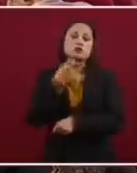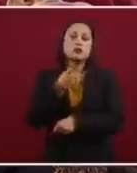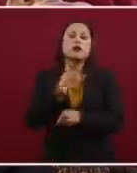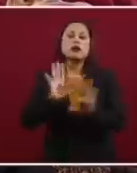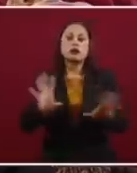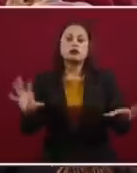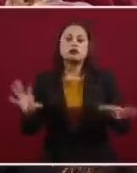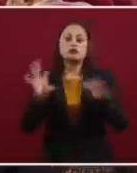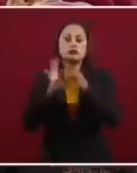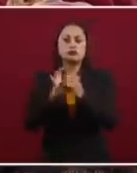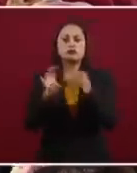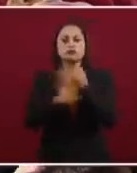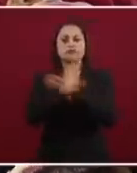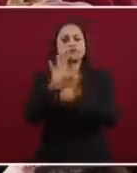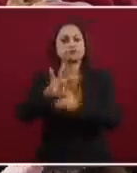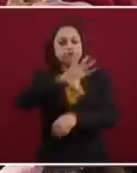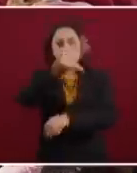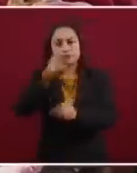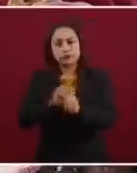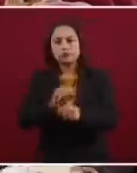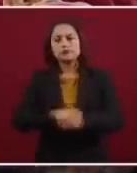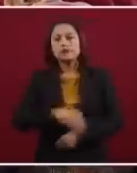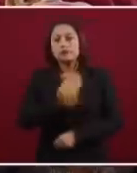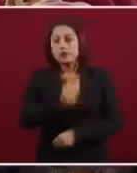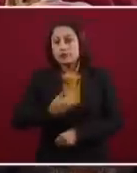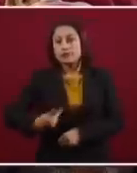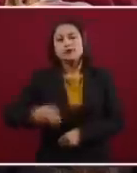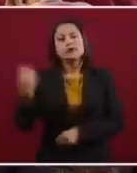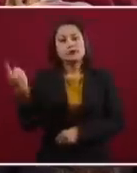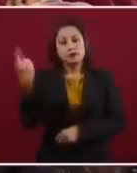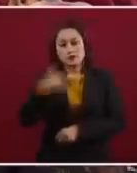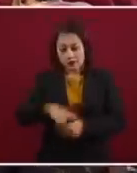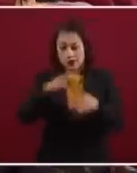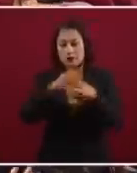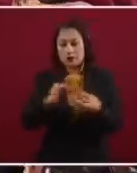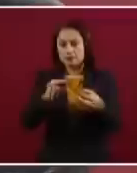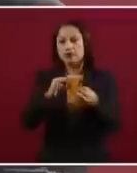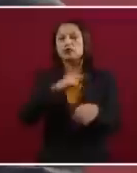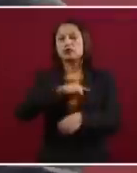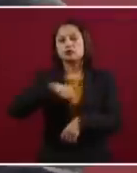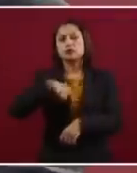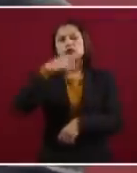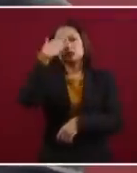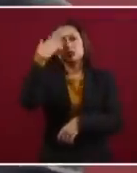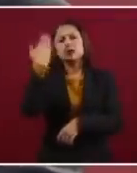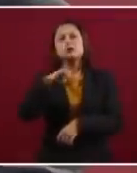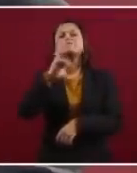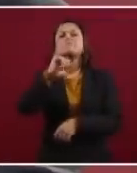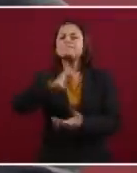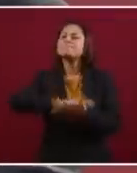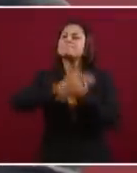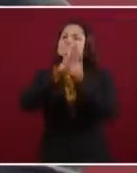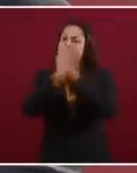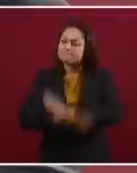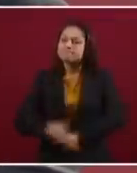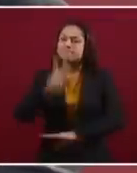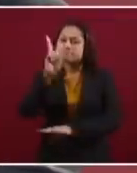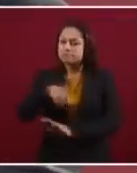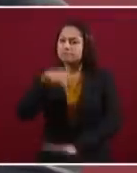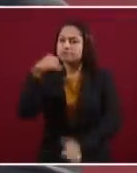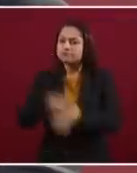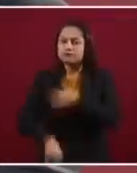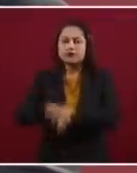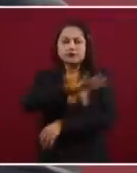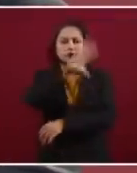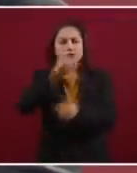este flagelo el presidente lo ha definido y coincidimos que este es un cambio revolucionario es un cambio total